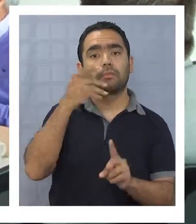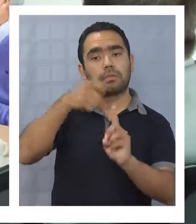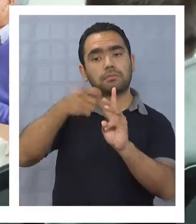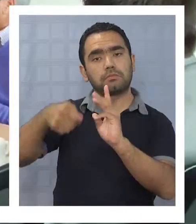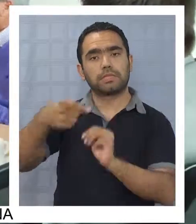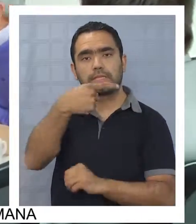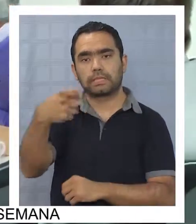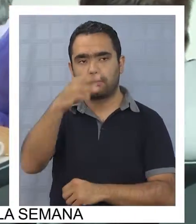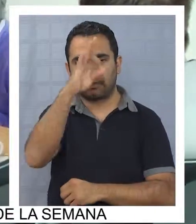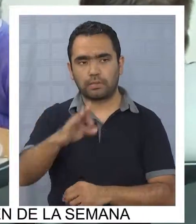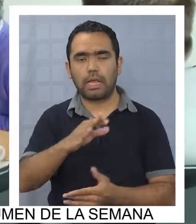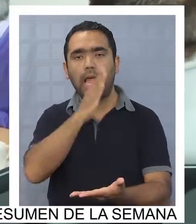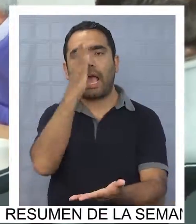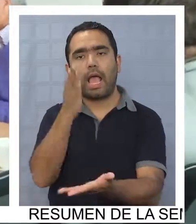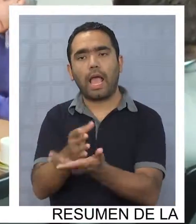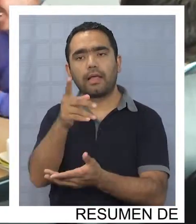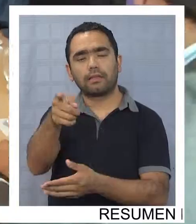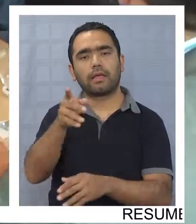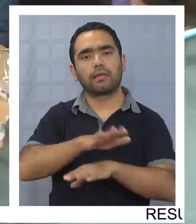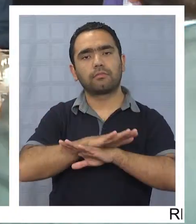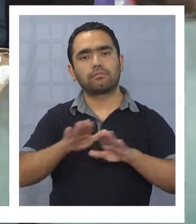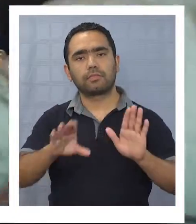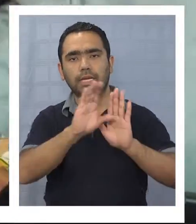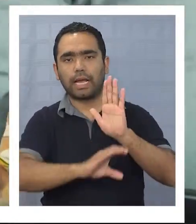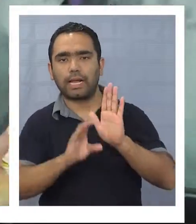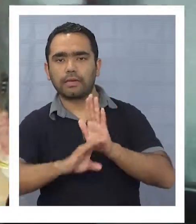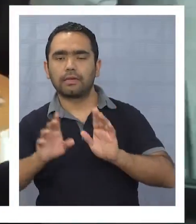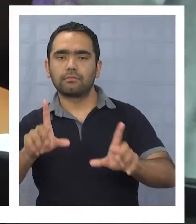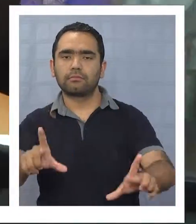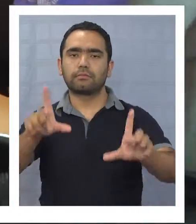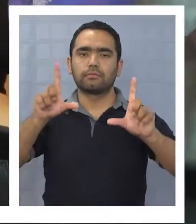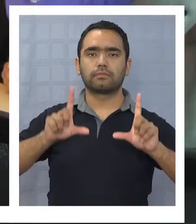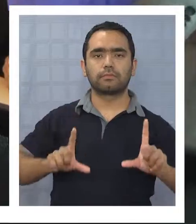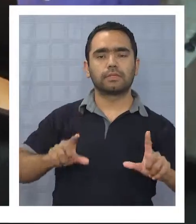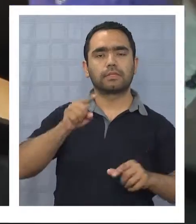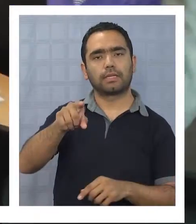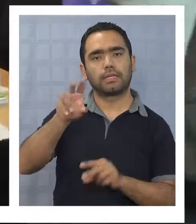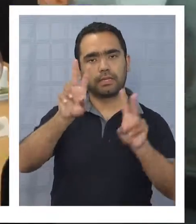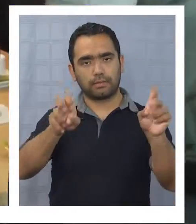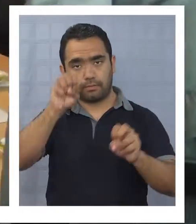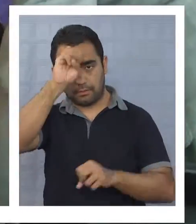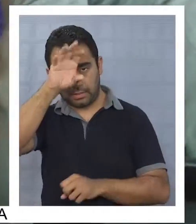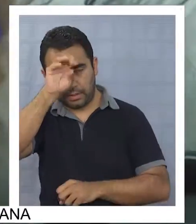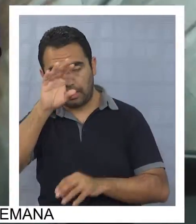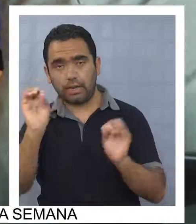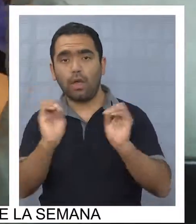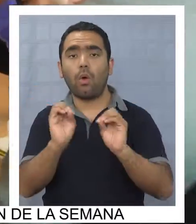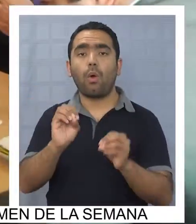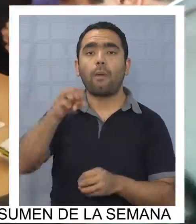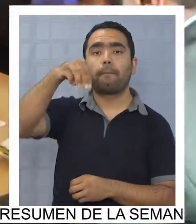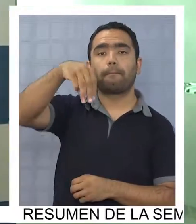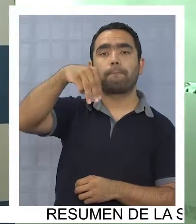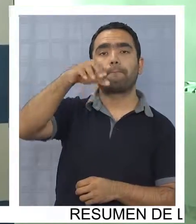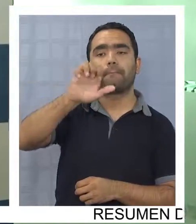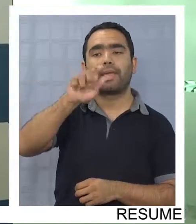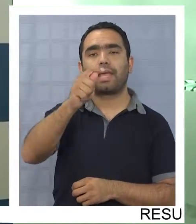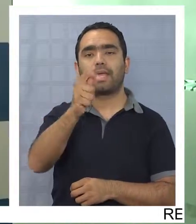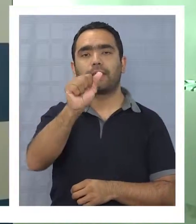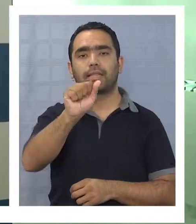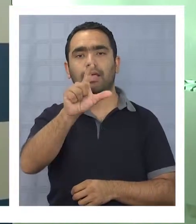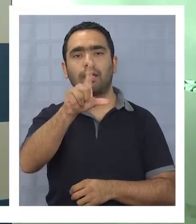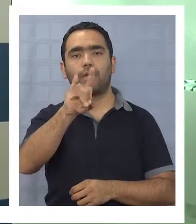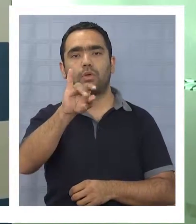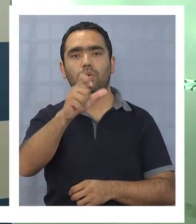% hasta que finalicen sus respectivas carreras correspondientes a las áreas minería y metalurgia. Igual es un